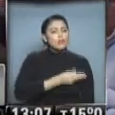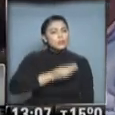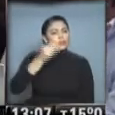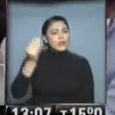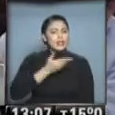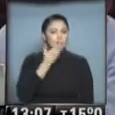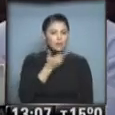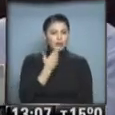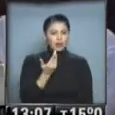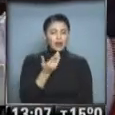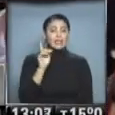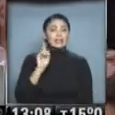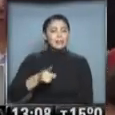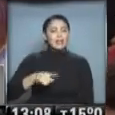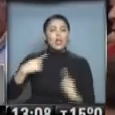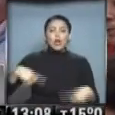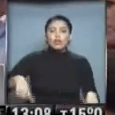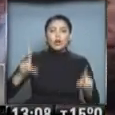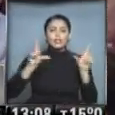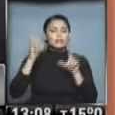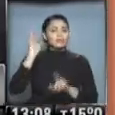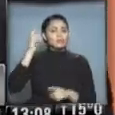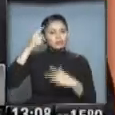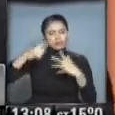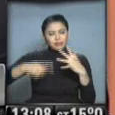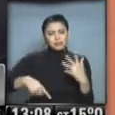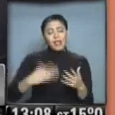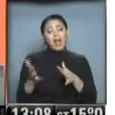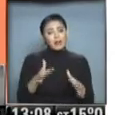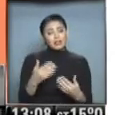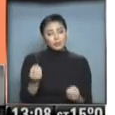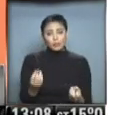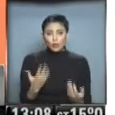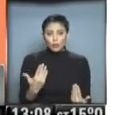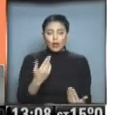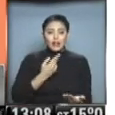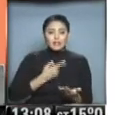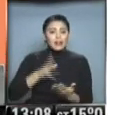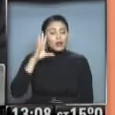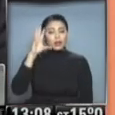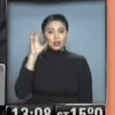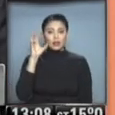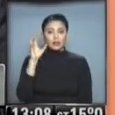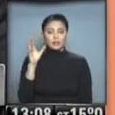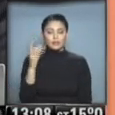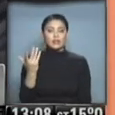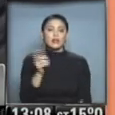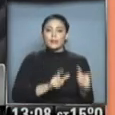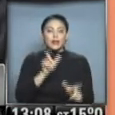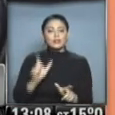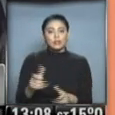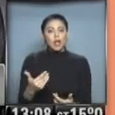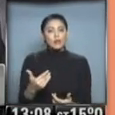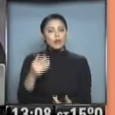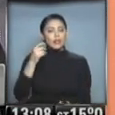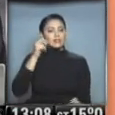se han dicho muchas profecías más allá de ser vale la pena reflejarlo decirlo porque la gente que se